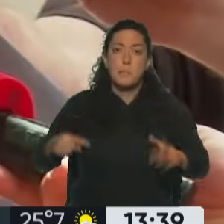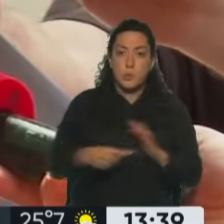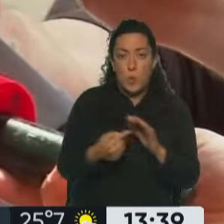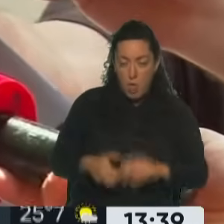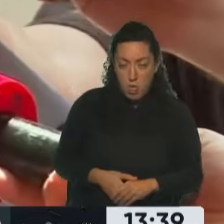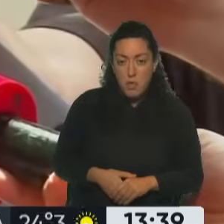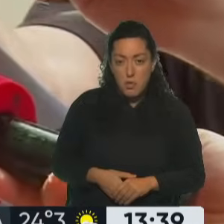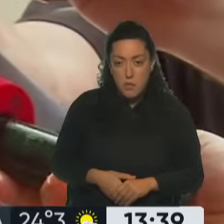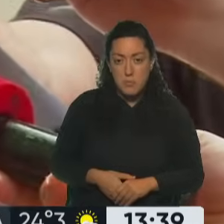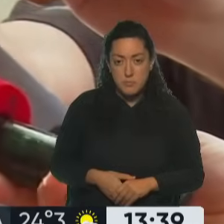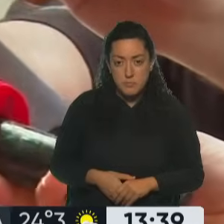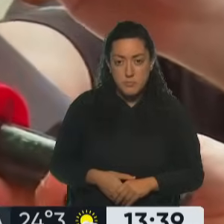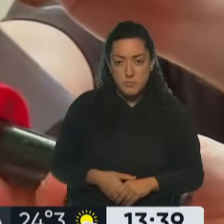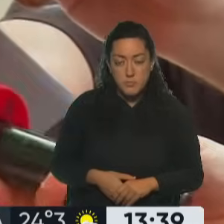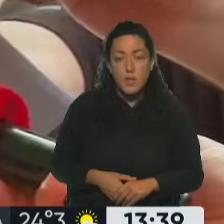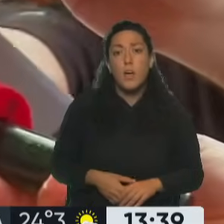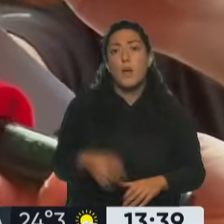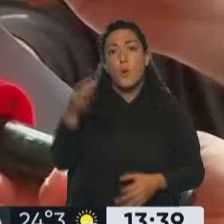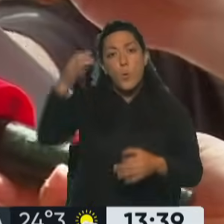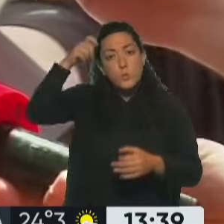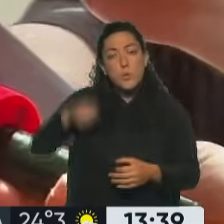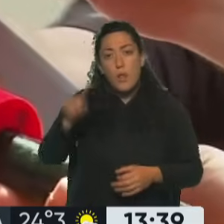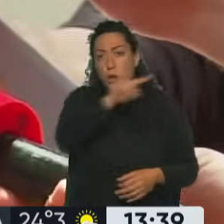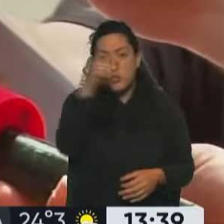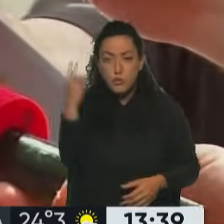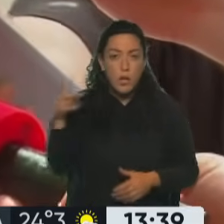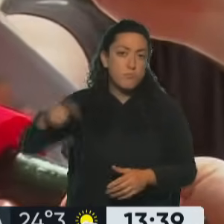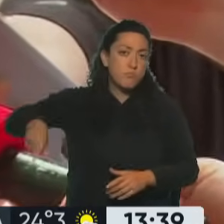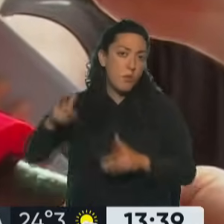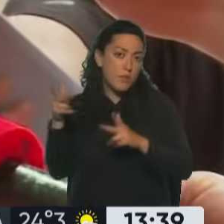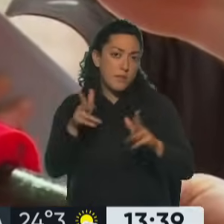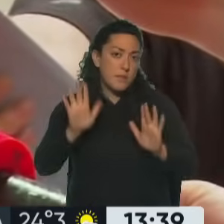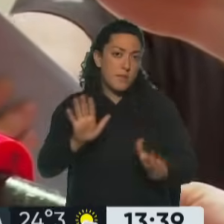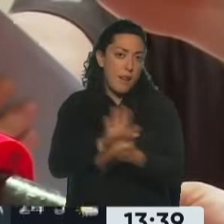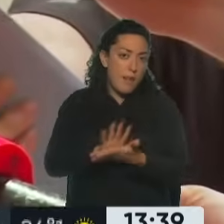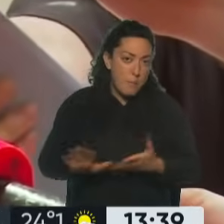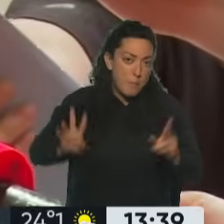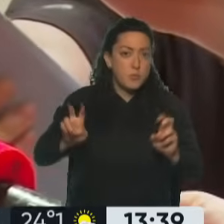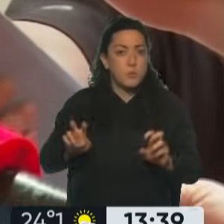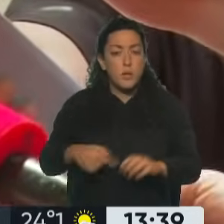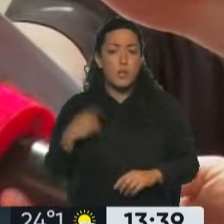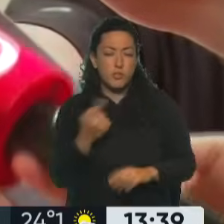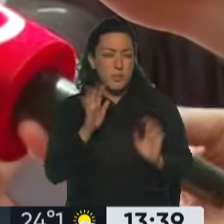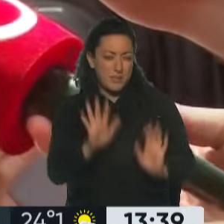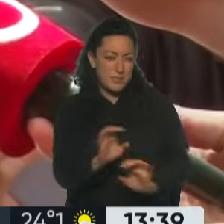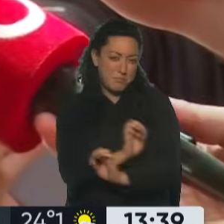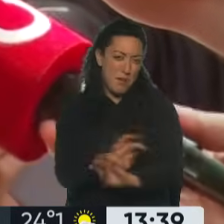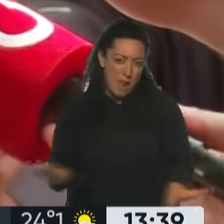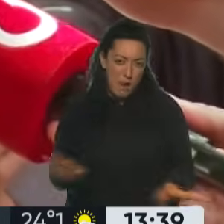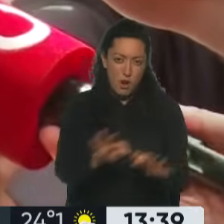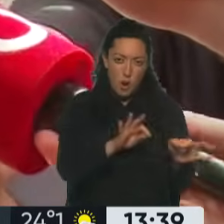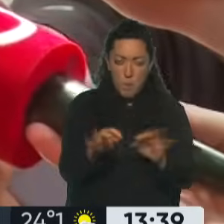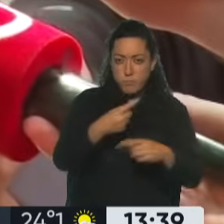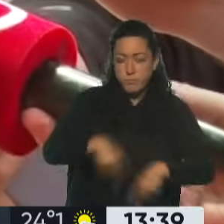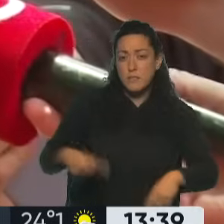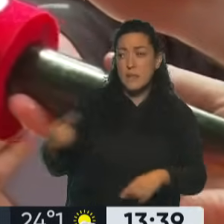en el Juzgado Nacional. La verdad es que creemos que esto no se hace, no se debe hacer. Nos